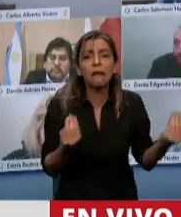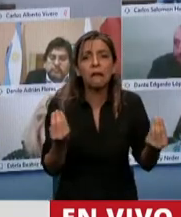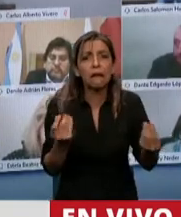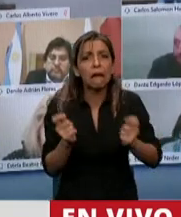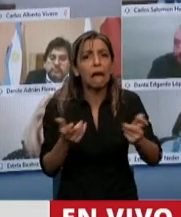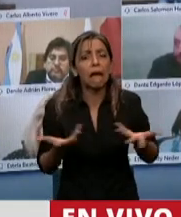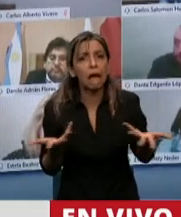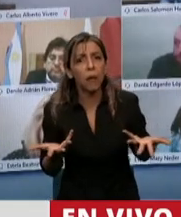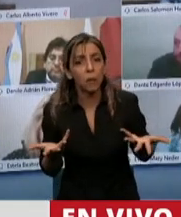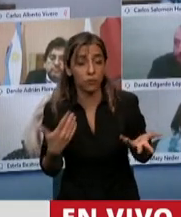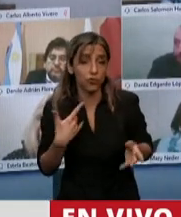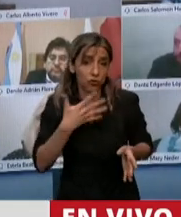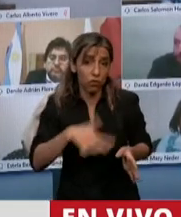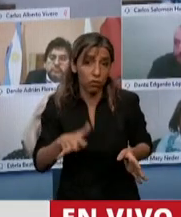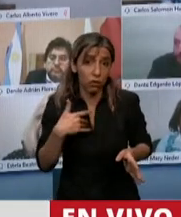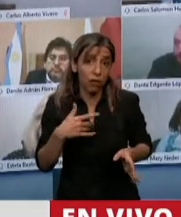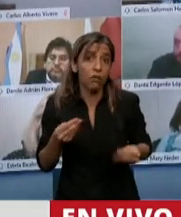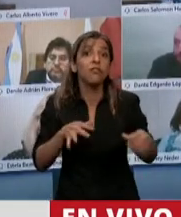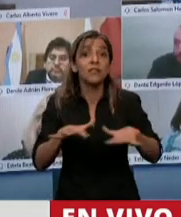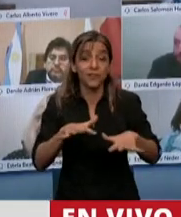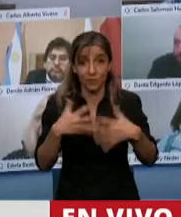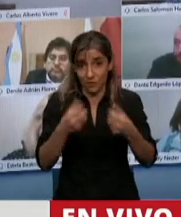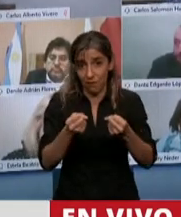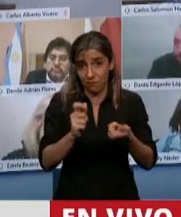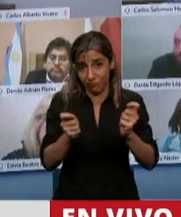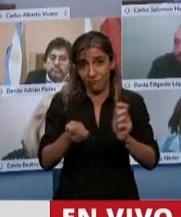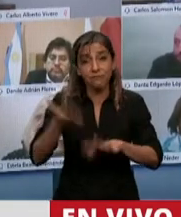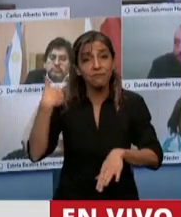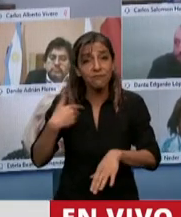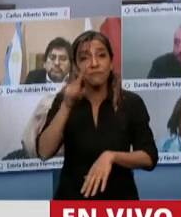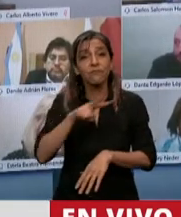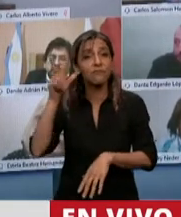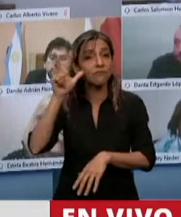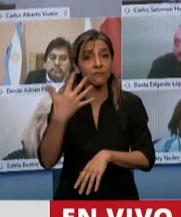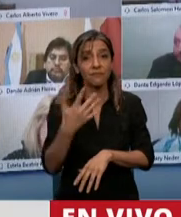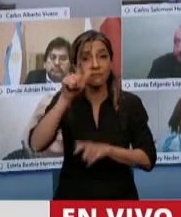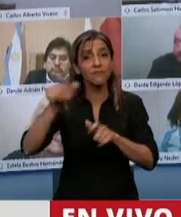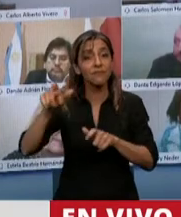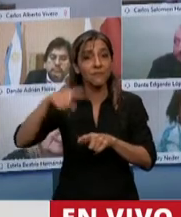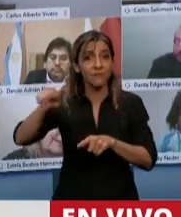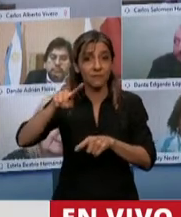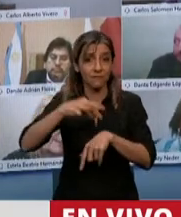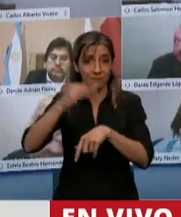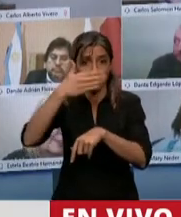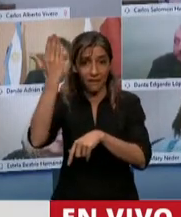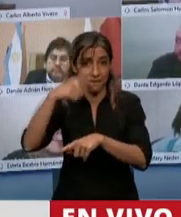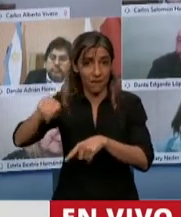cambió la cuestión sanitaria, presidente. En aquel momento teníamos 285 casos diarios